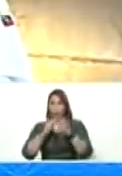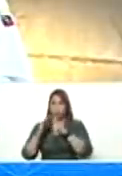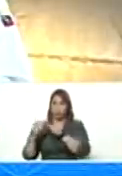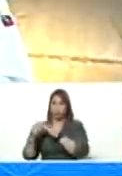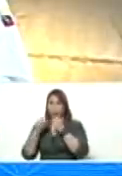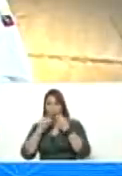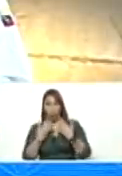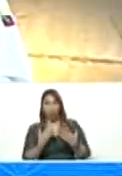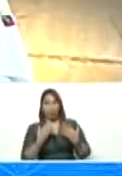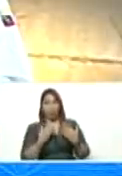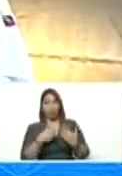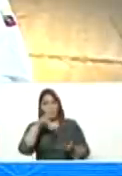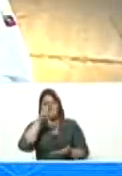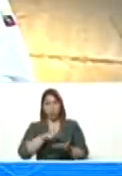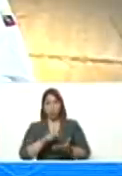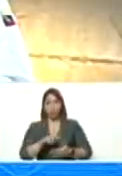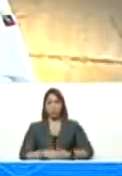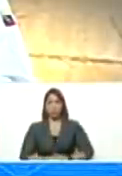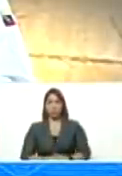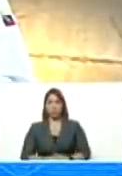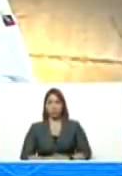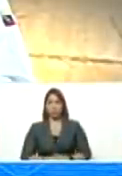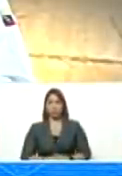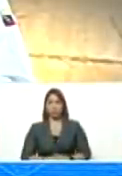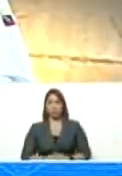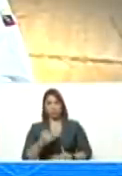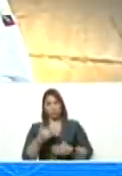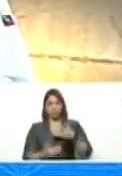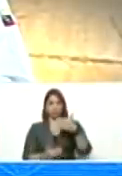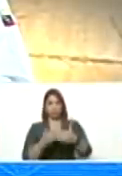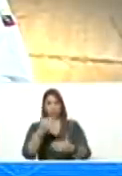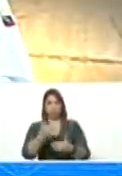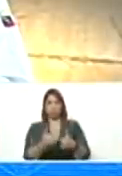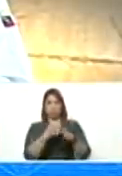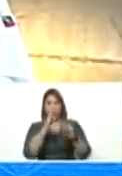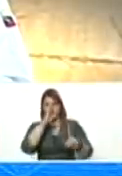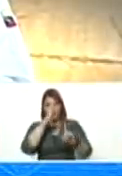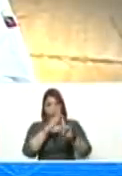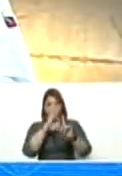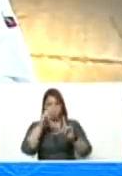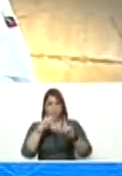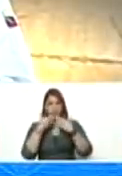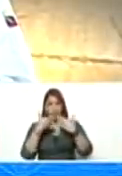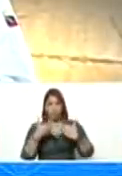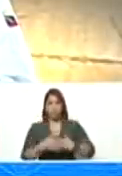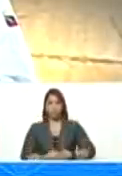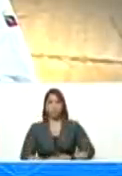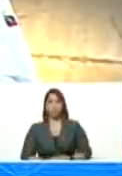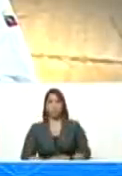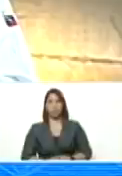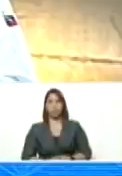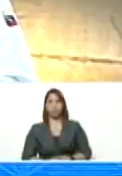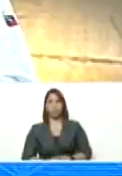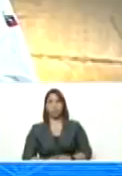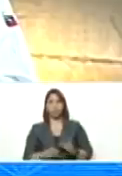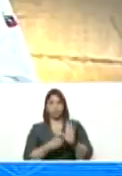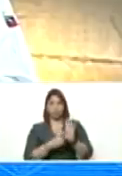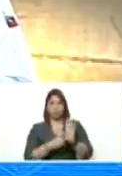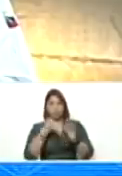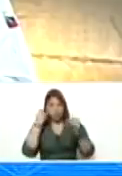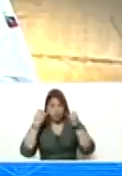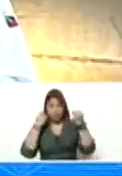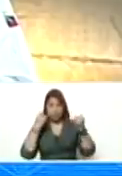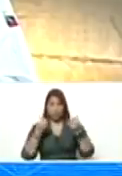bien, excelente, aprobado. Avancemos en toda esa dirección, Rosa, te agradezco. De verdad, ideas